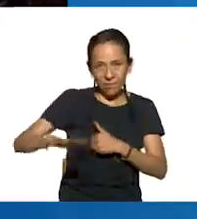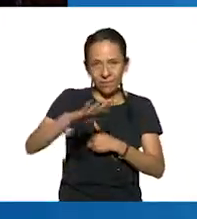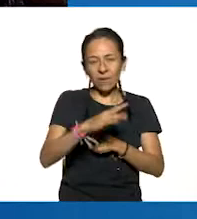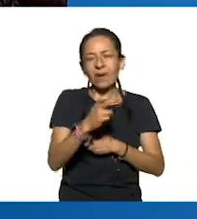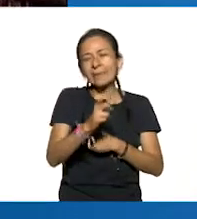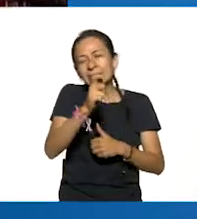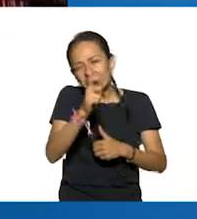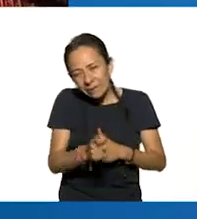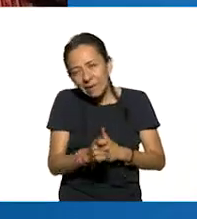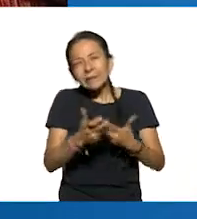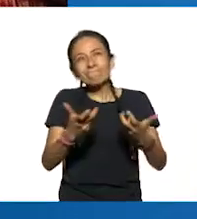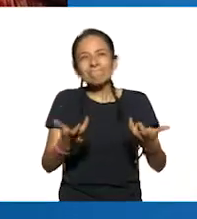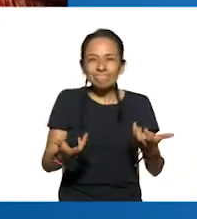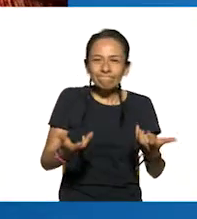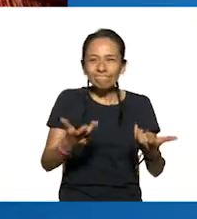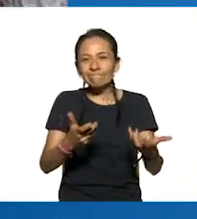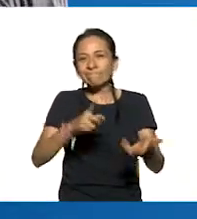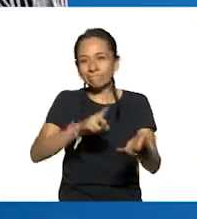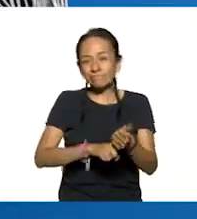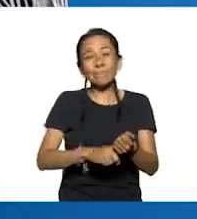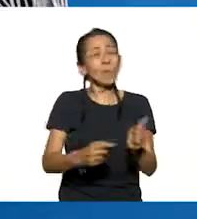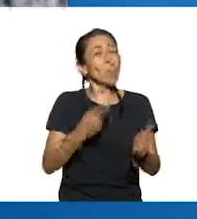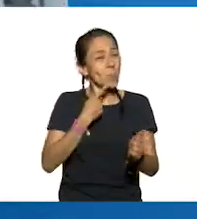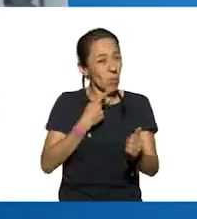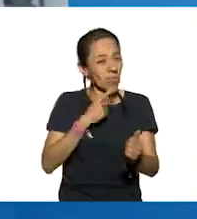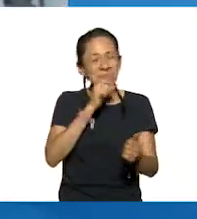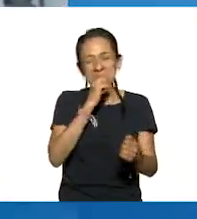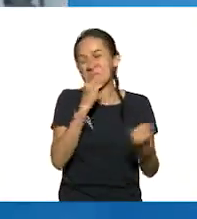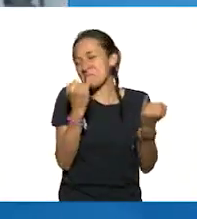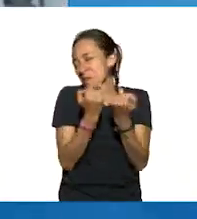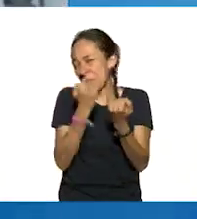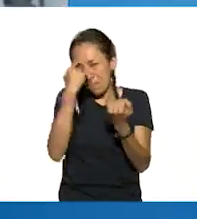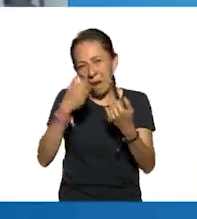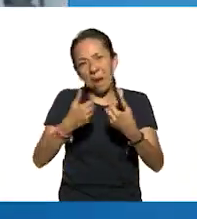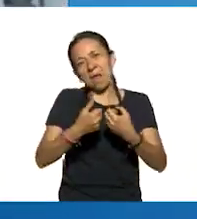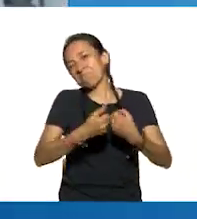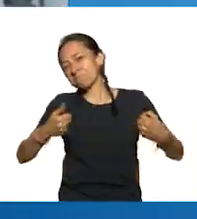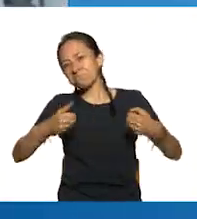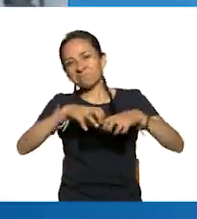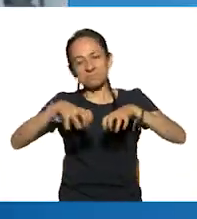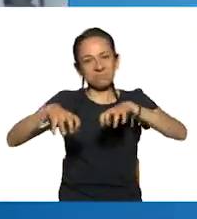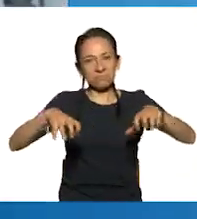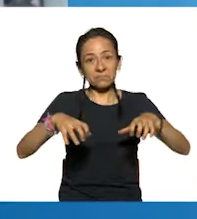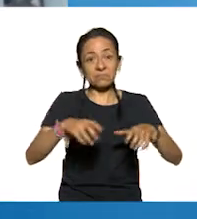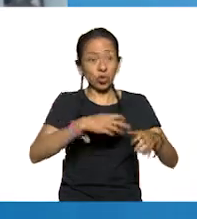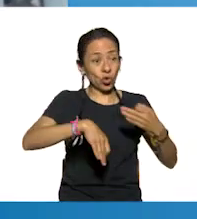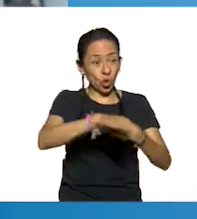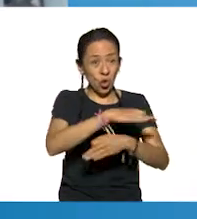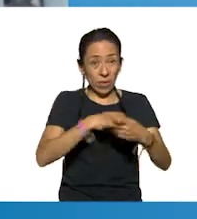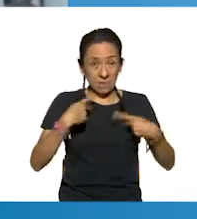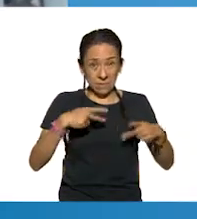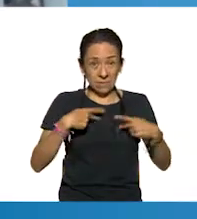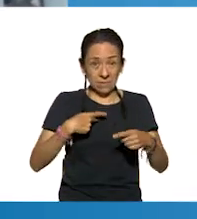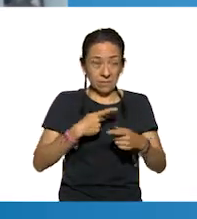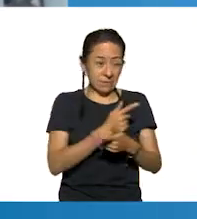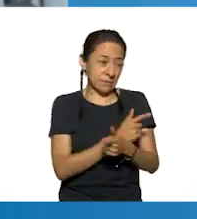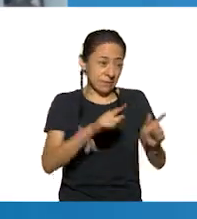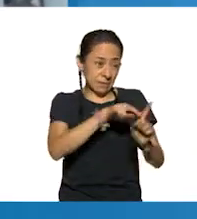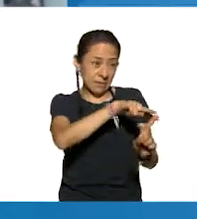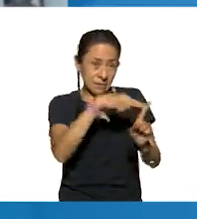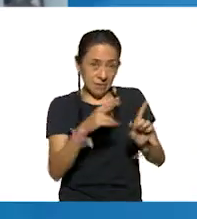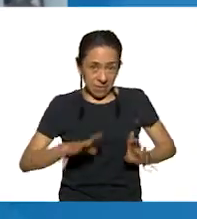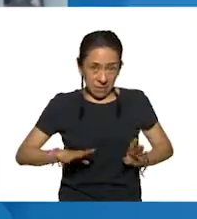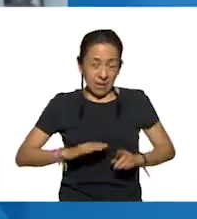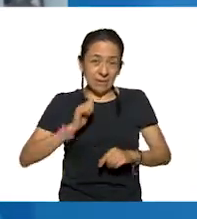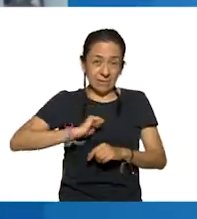en términos de la política. Todos los liberales mexicanos del siglo XIX, y yo me atrevería a decir que todos, o si